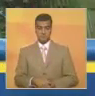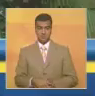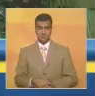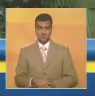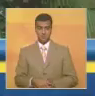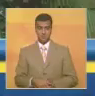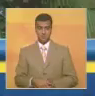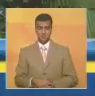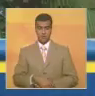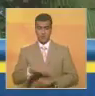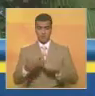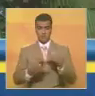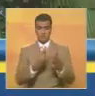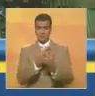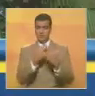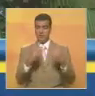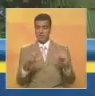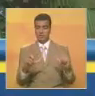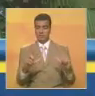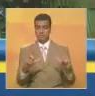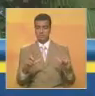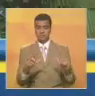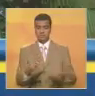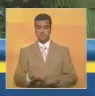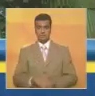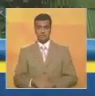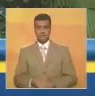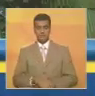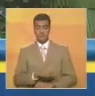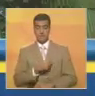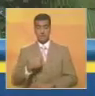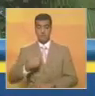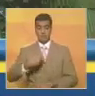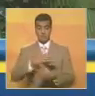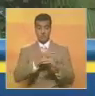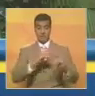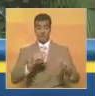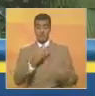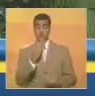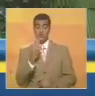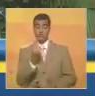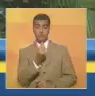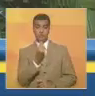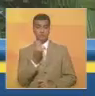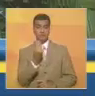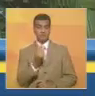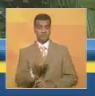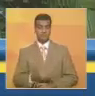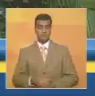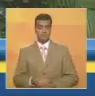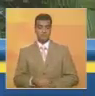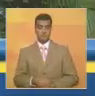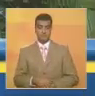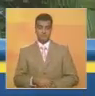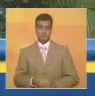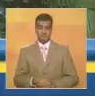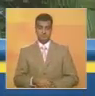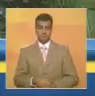procesos liberadores de nuestro territorio y los jóvenes que